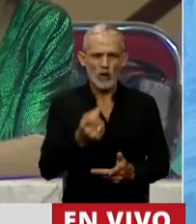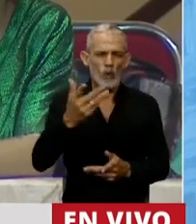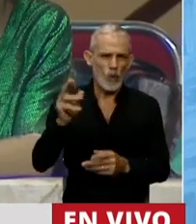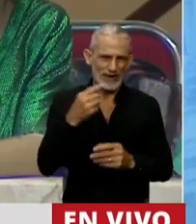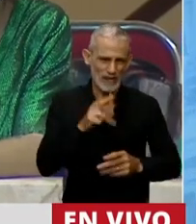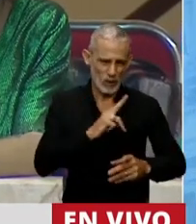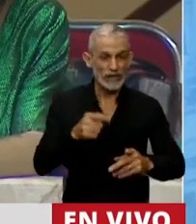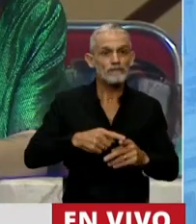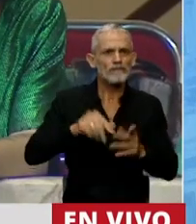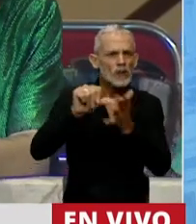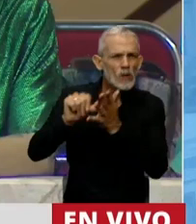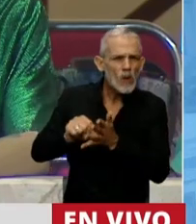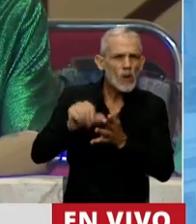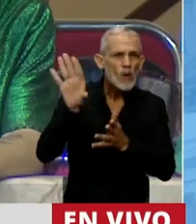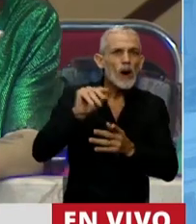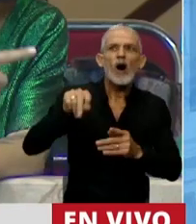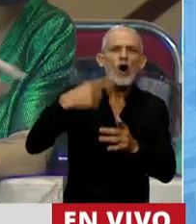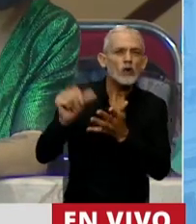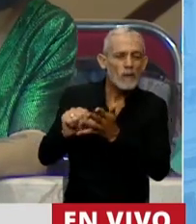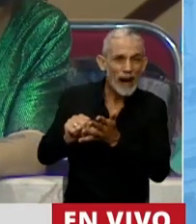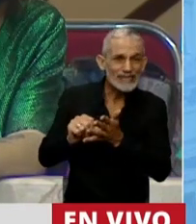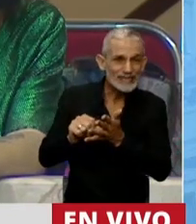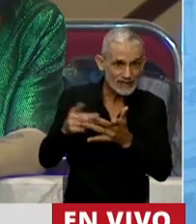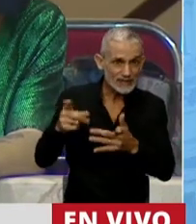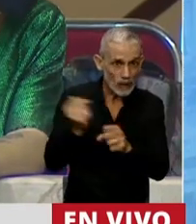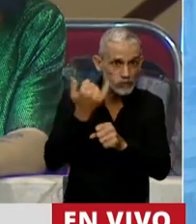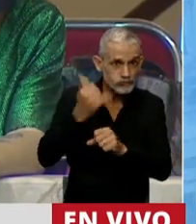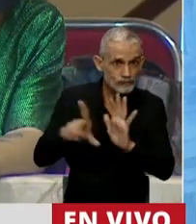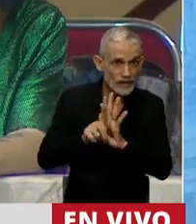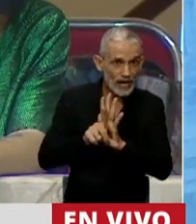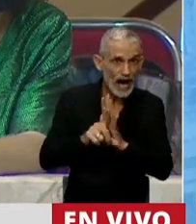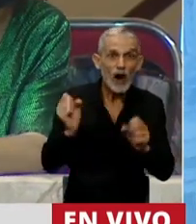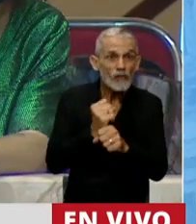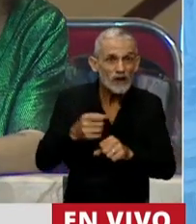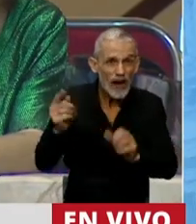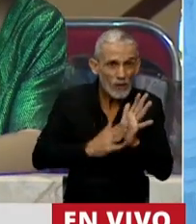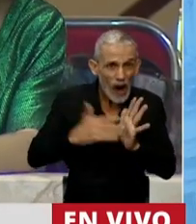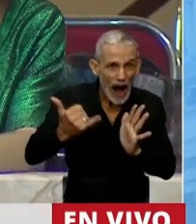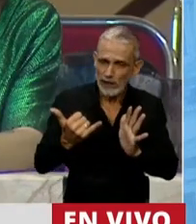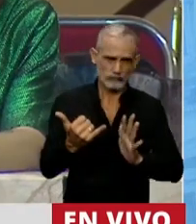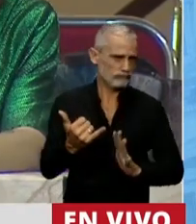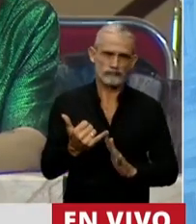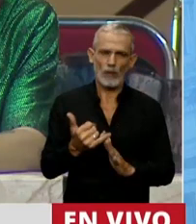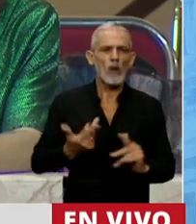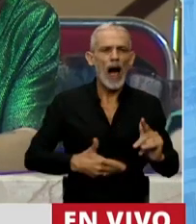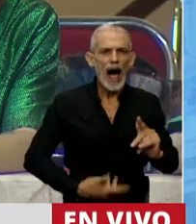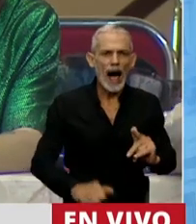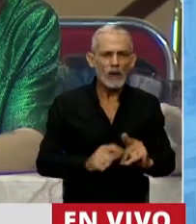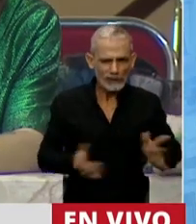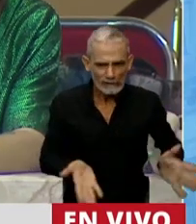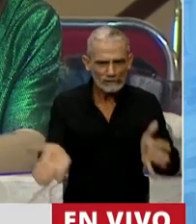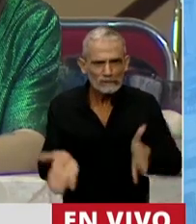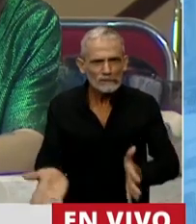ejemplos de los países que lo han legalizado, los datos tampoco confirman esa hipótesis, ya que el aborto